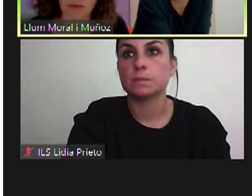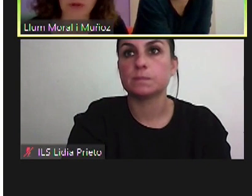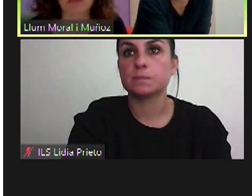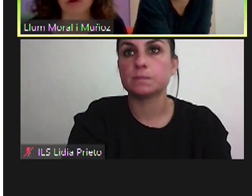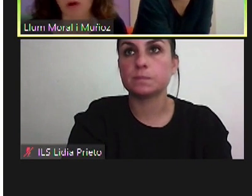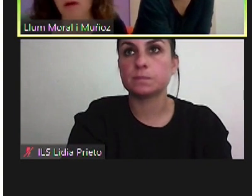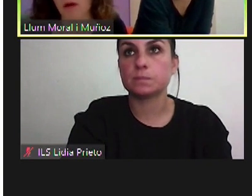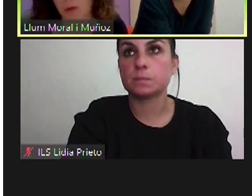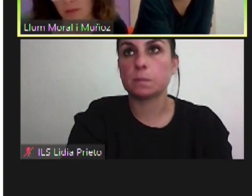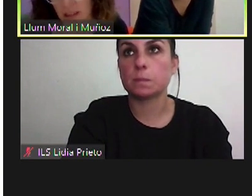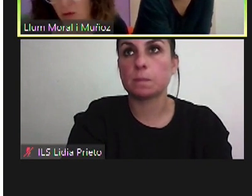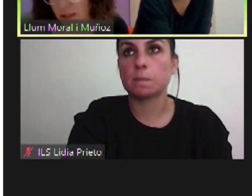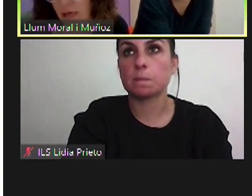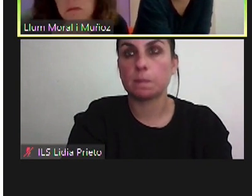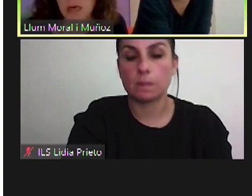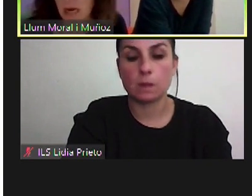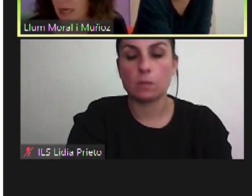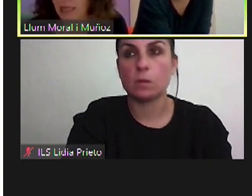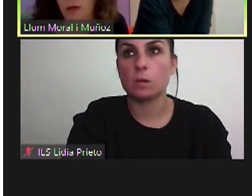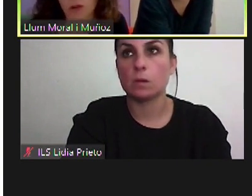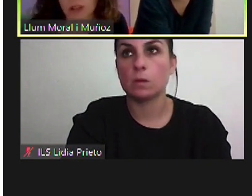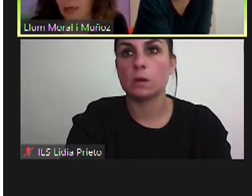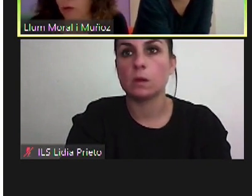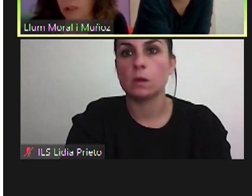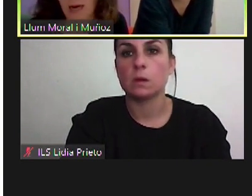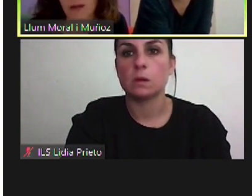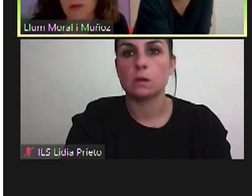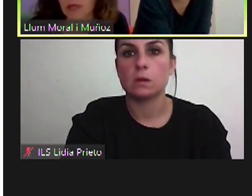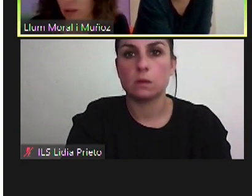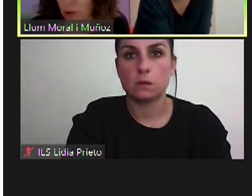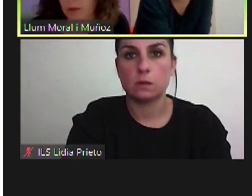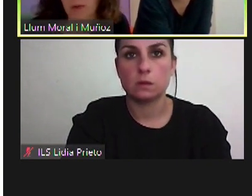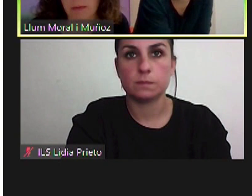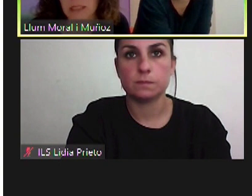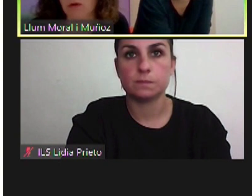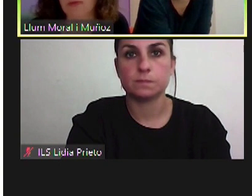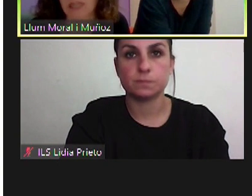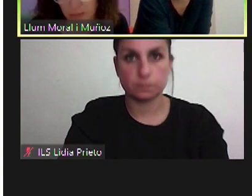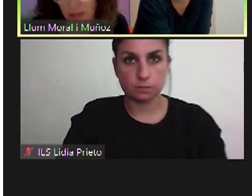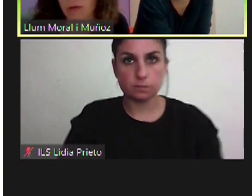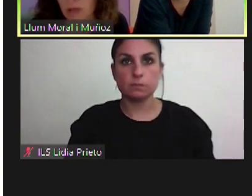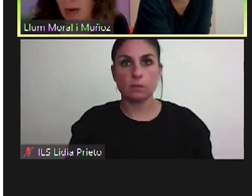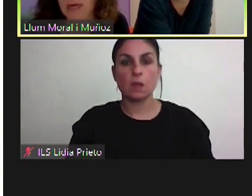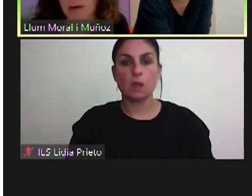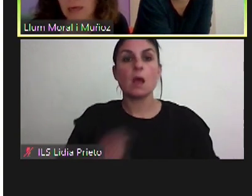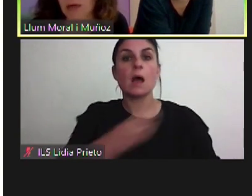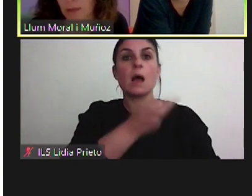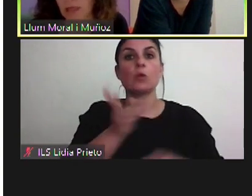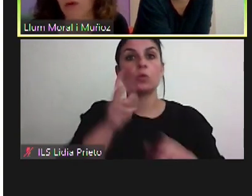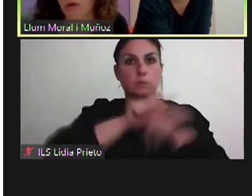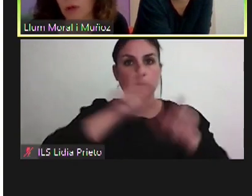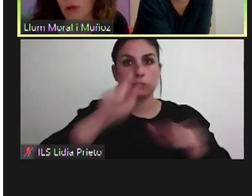es 100% vinculable a los problemas de salud mental. Hay gente que no tiene diagnosticado ningún tipo de problema de salud mental, pero